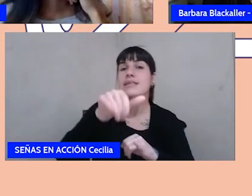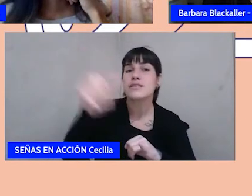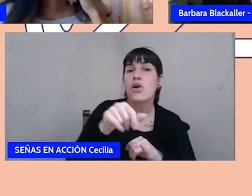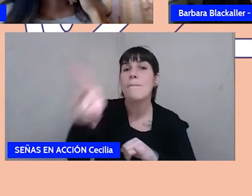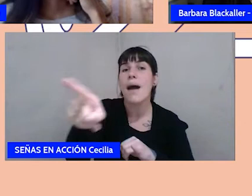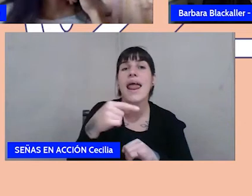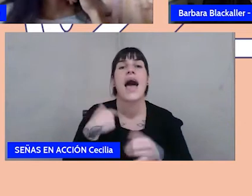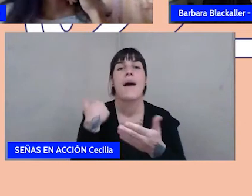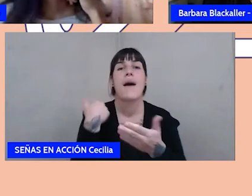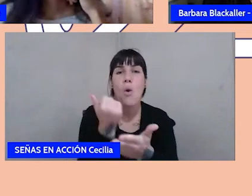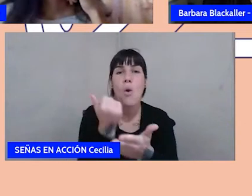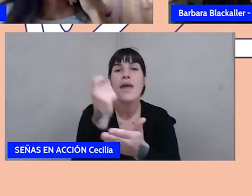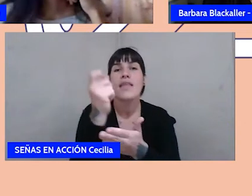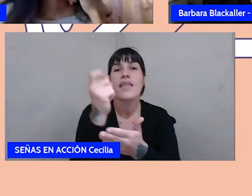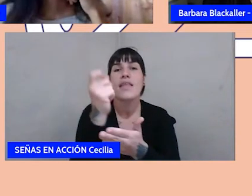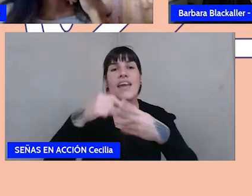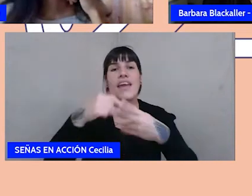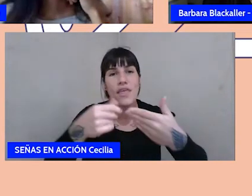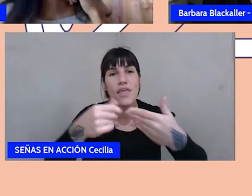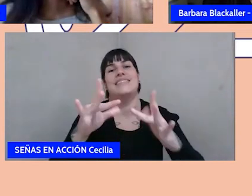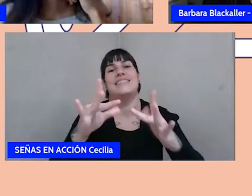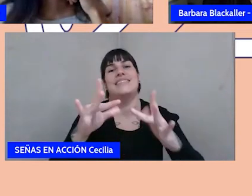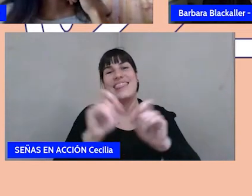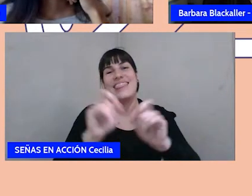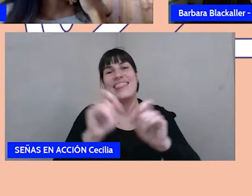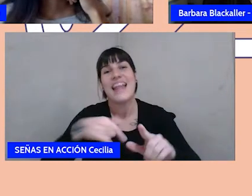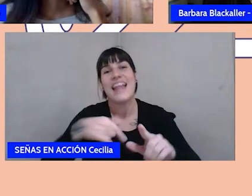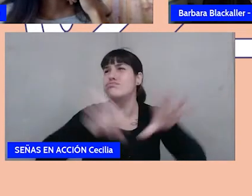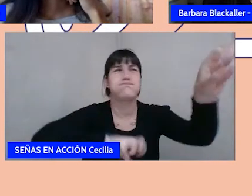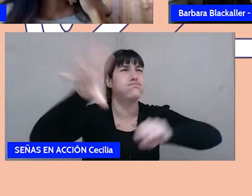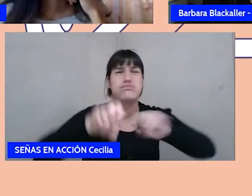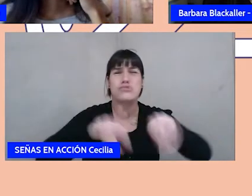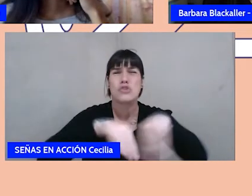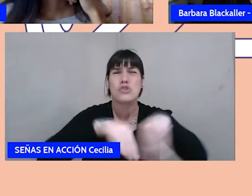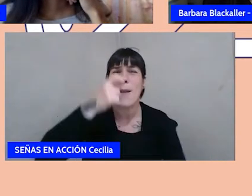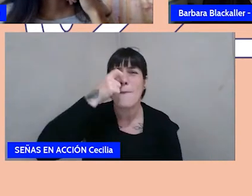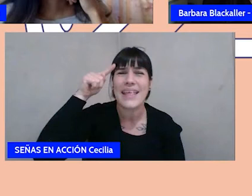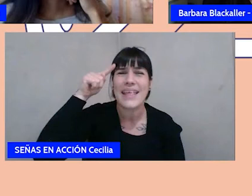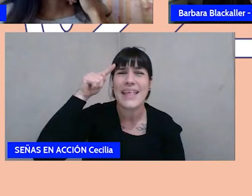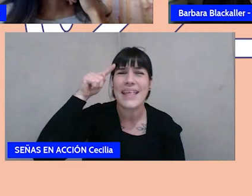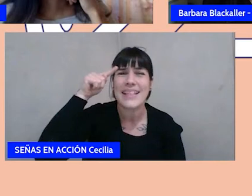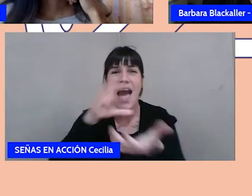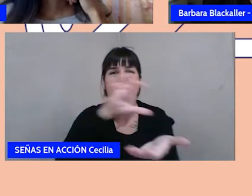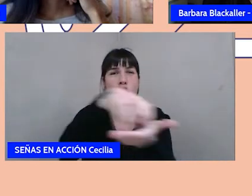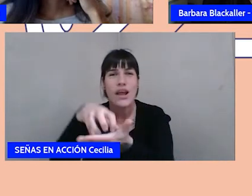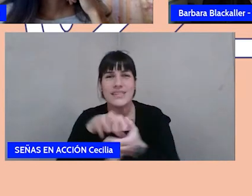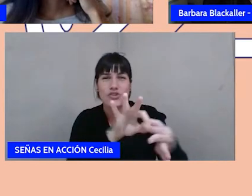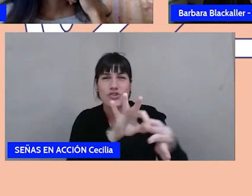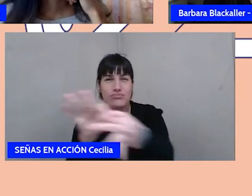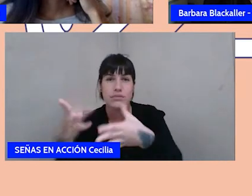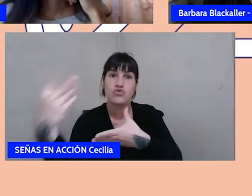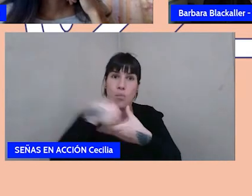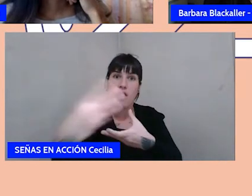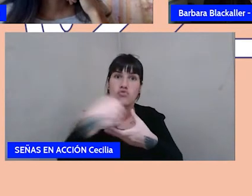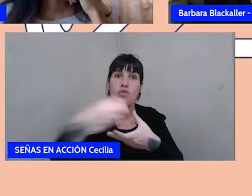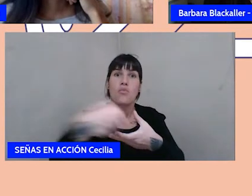tecnologías digitales. Y, bueno, juntamos a 27 organizaciones aliadas que se sumaron a la coalición. Y del análisis de estos tres elementos fue que nace